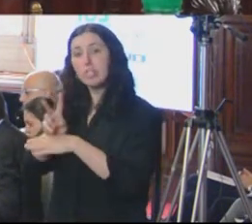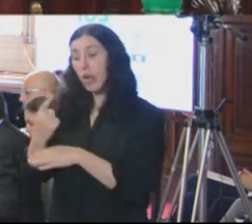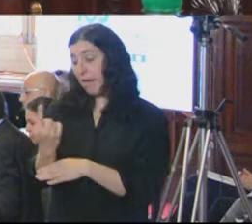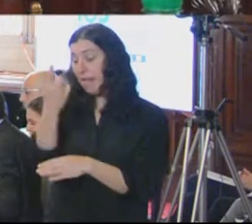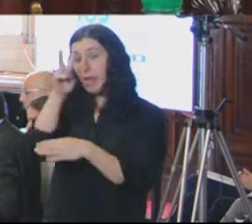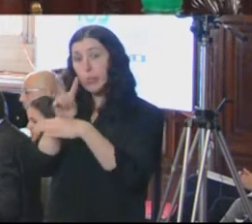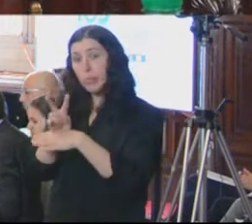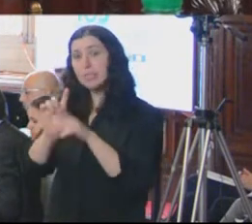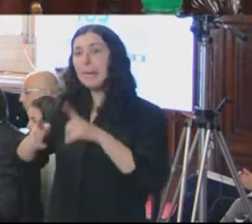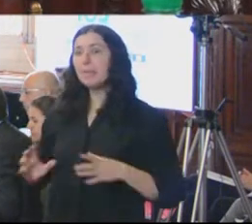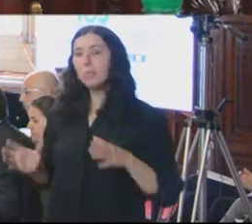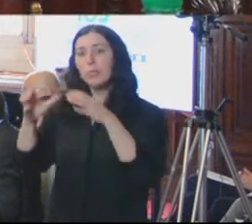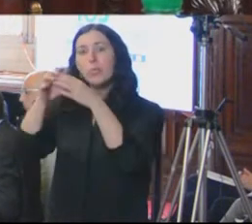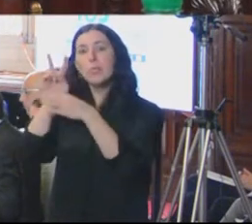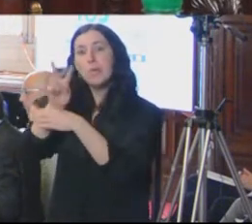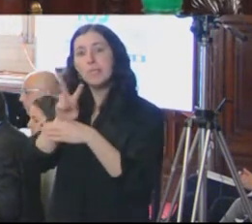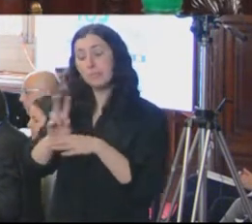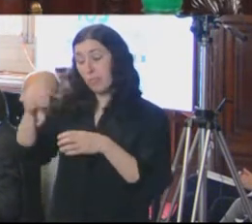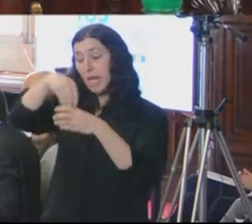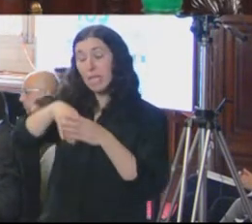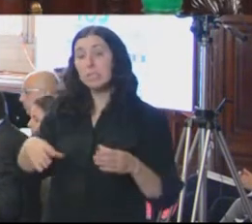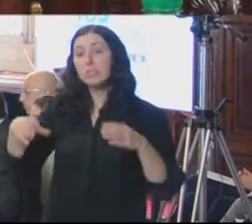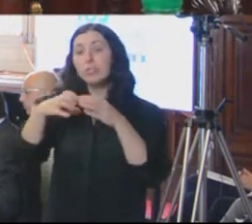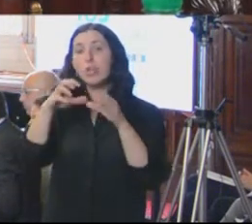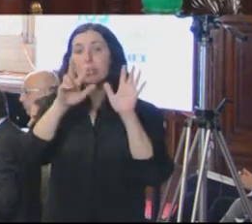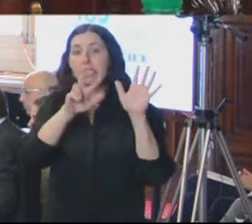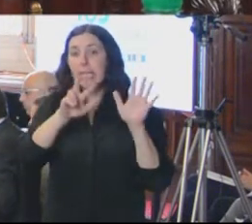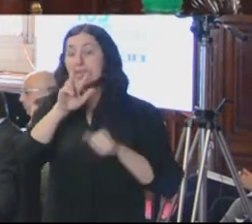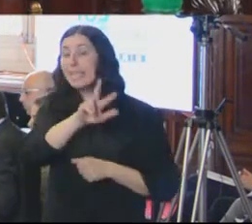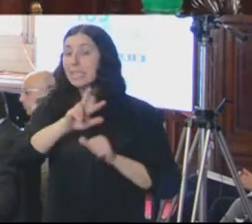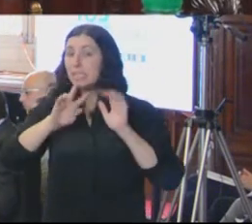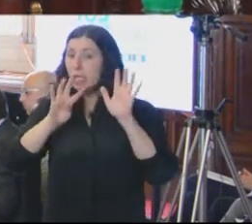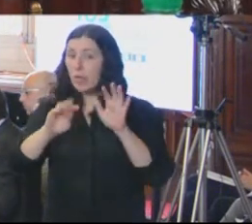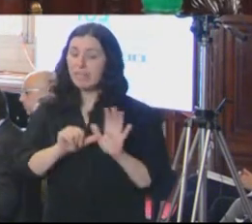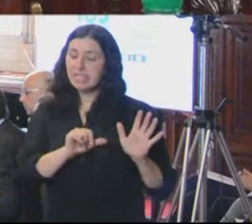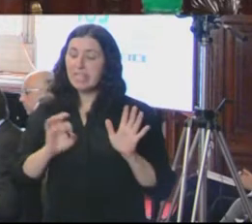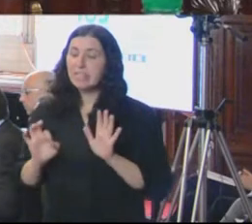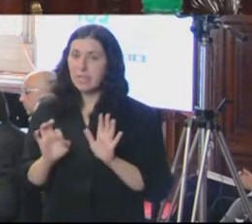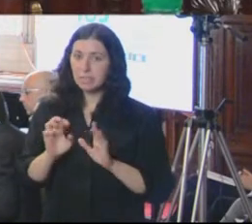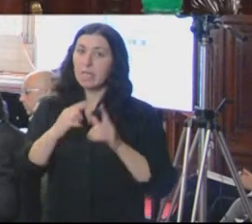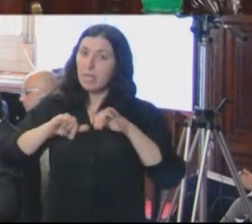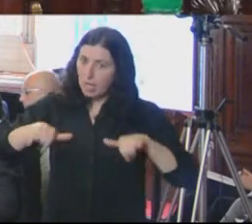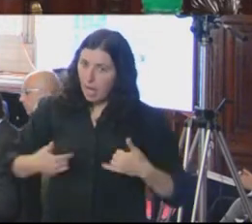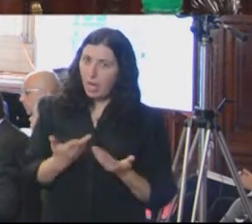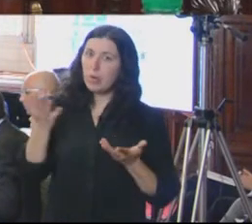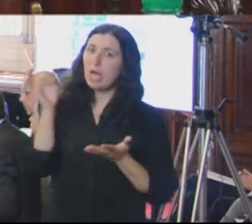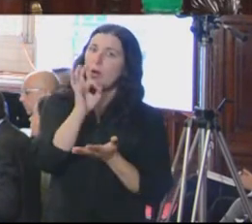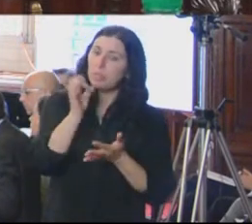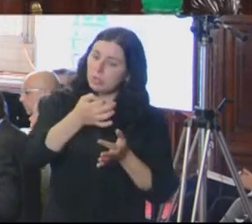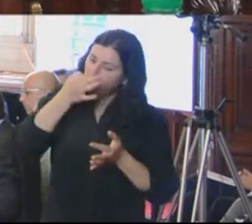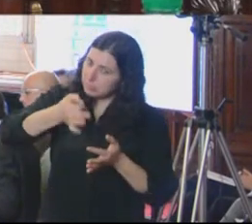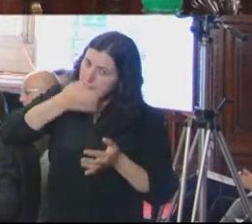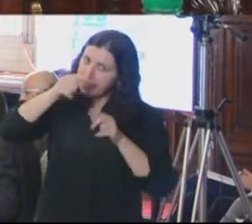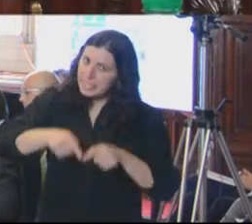39 de sus integrantes en el primer caso y 60 en el segundo. Sea esta la oportunidad para reiterar ante la CIDH nuestra